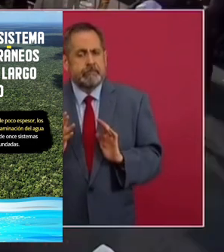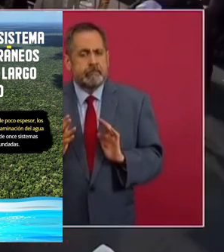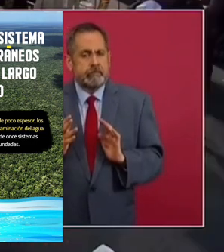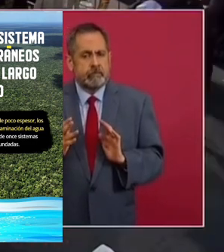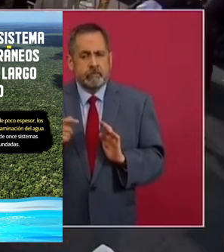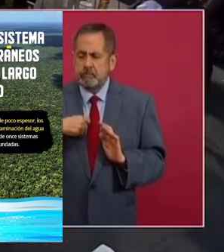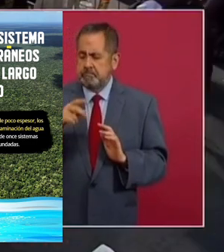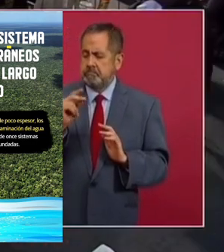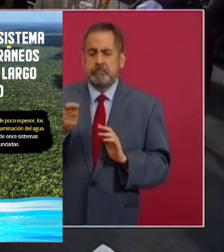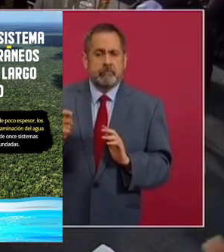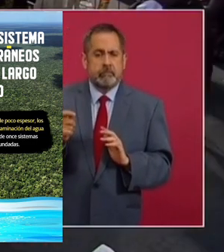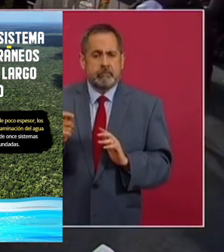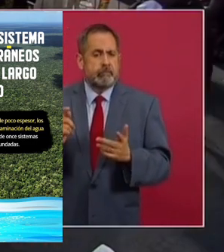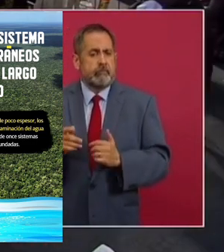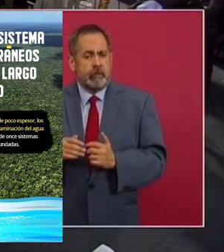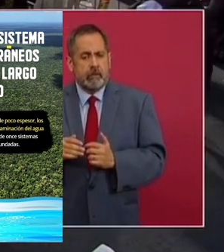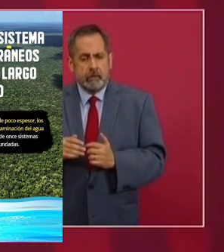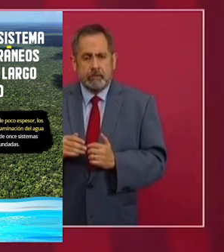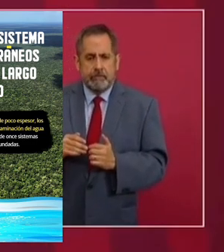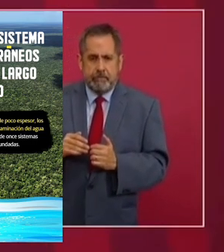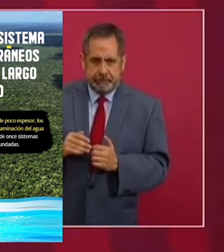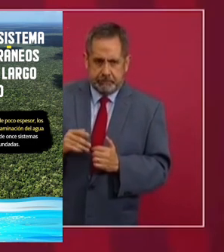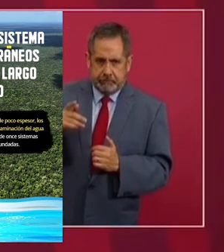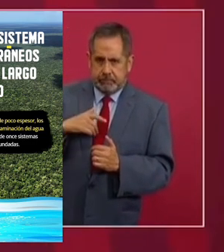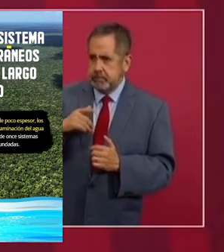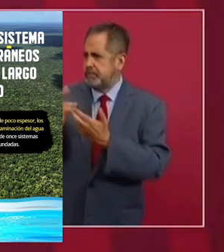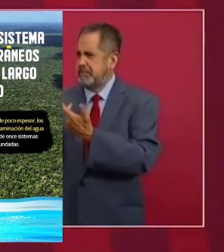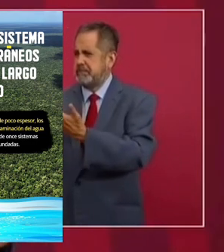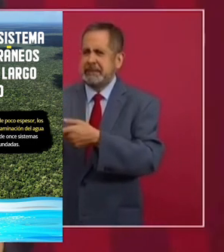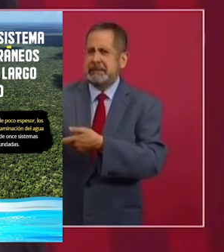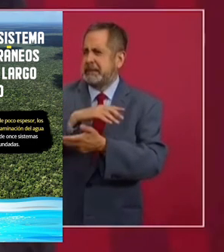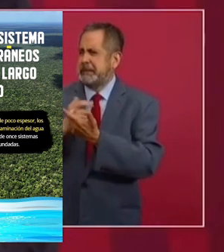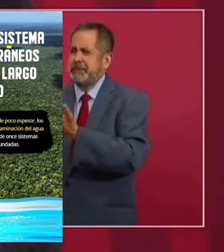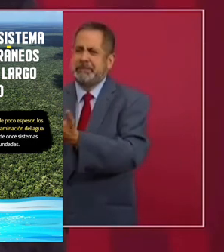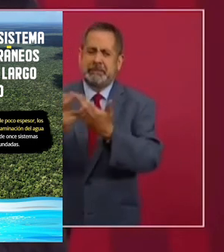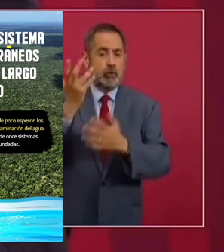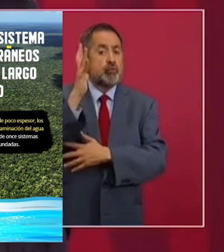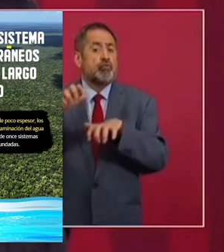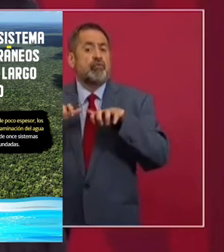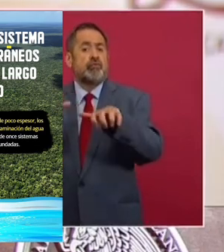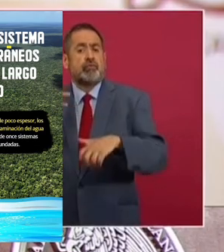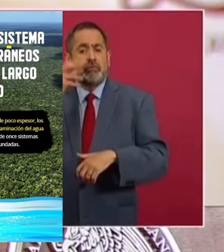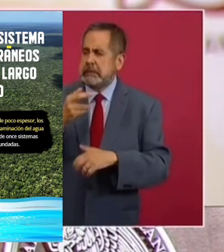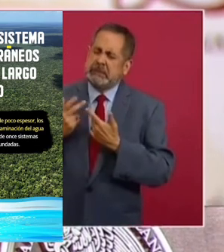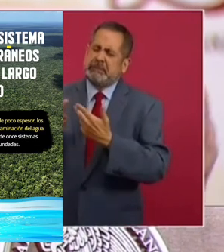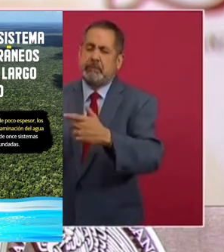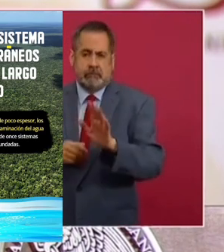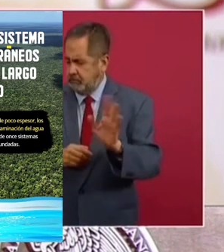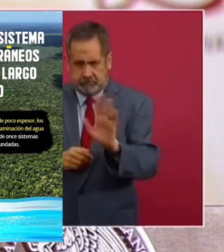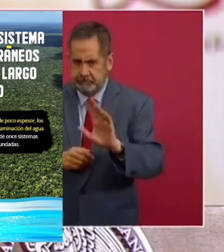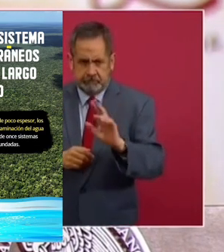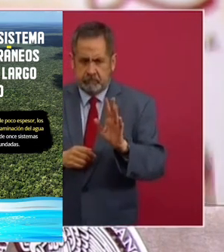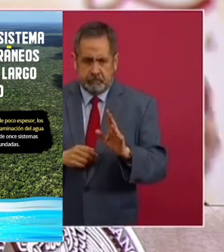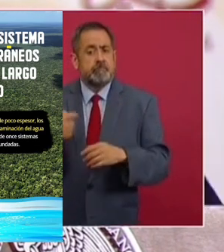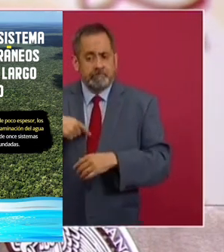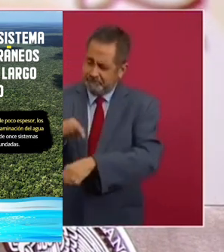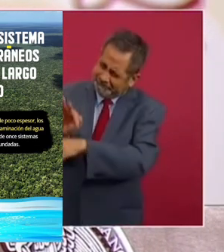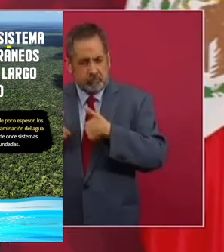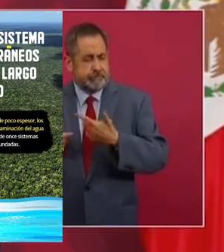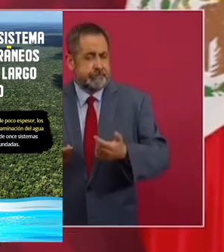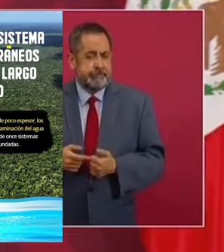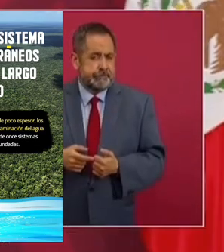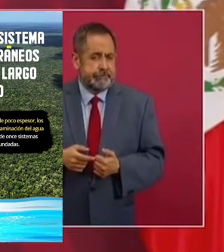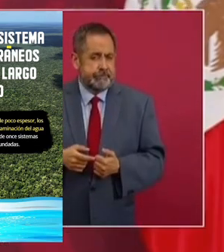vamos a cometer la barbaridad de destruir la selva. Nosotros hemos sido defensores